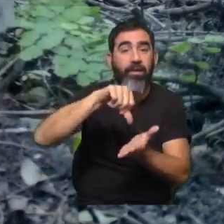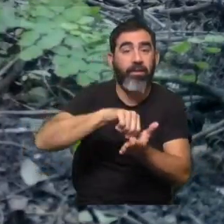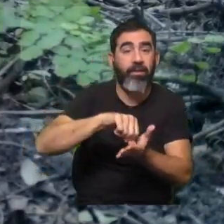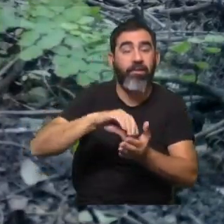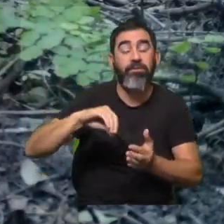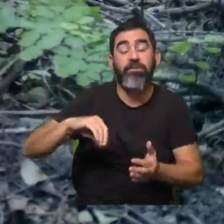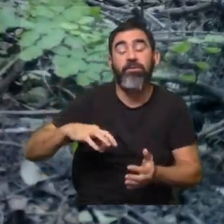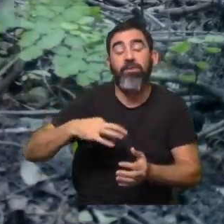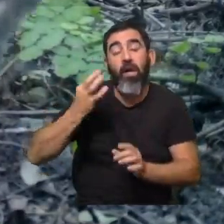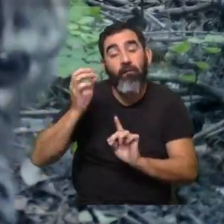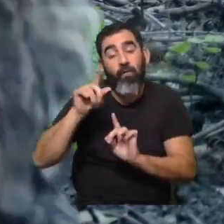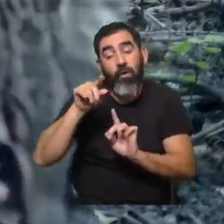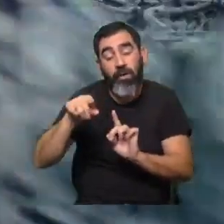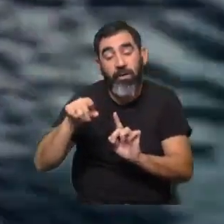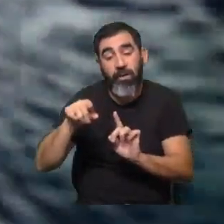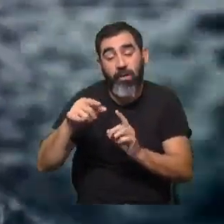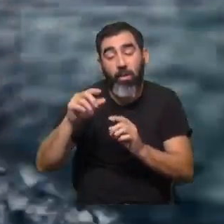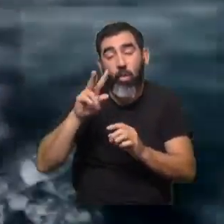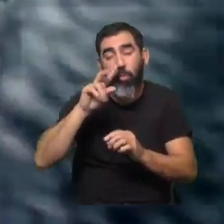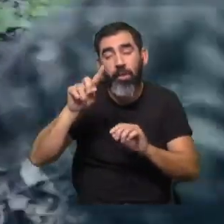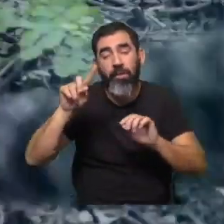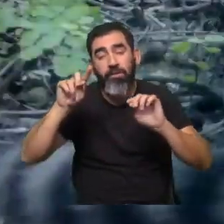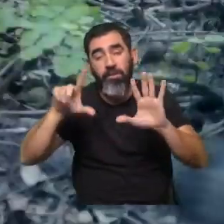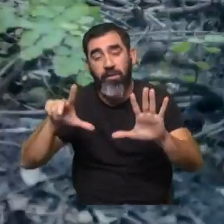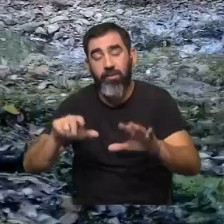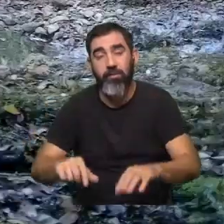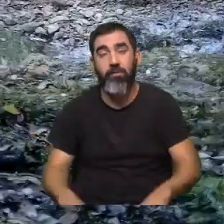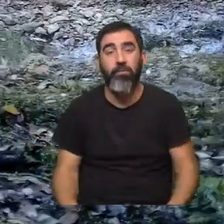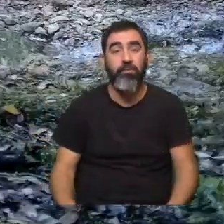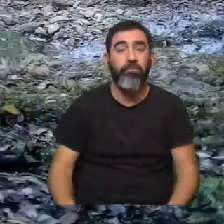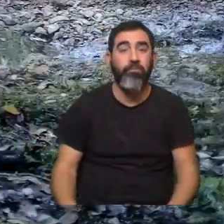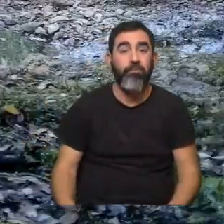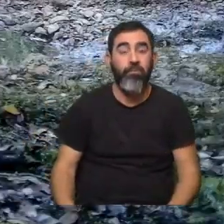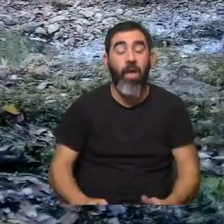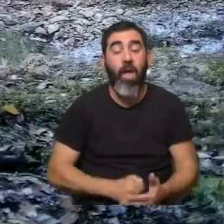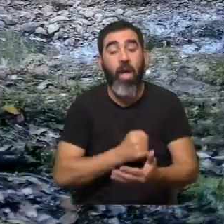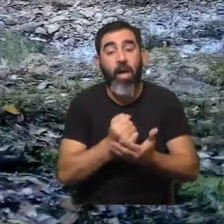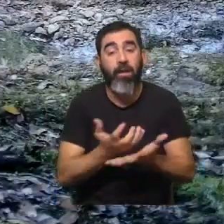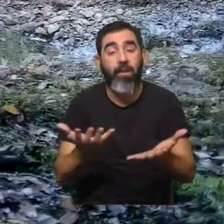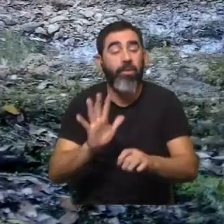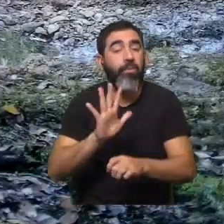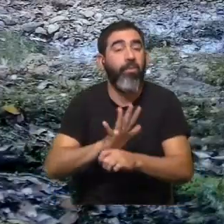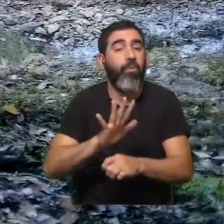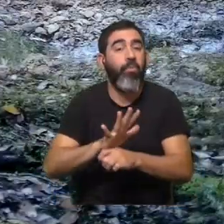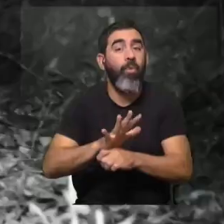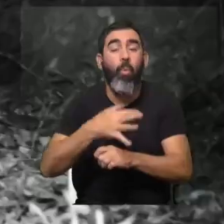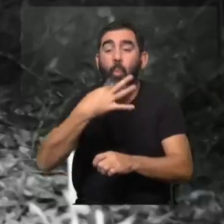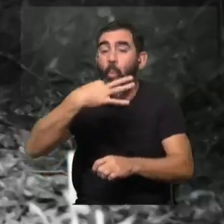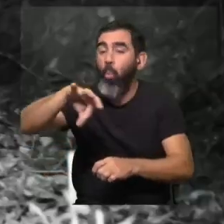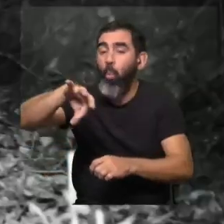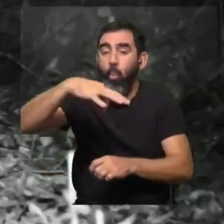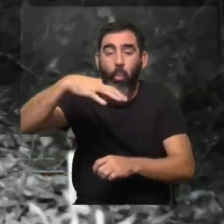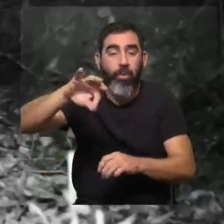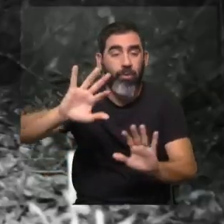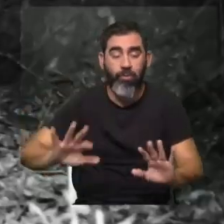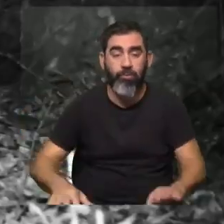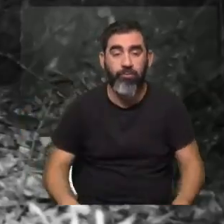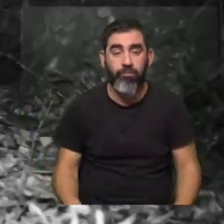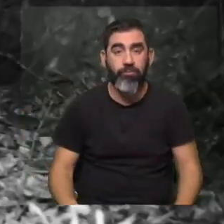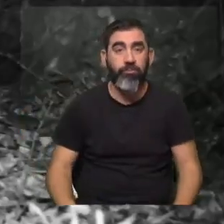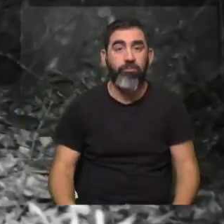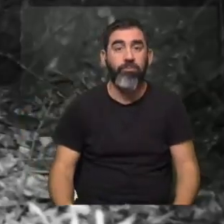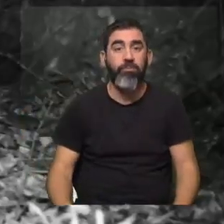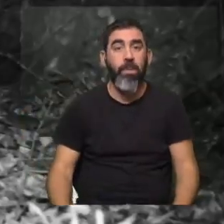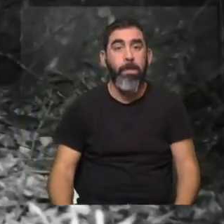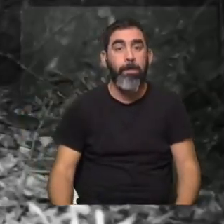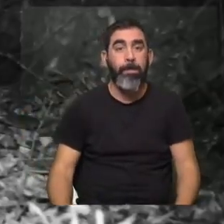salvo este de Alexandra, que fue el 2017, Sí. que hasta ahora era considerado como un caso fuera de serie, y